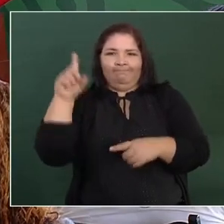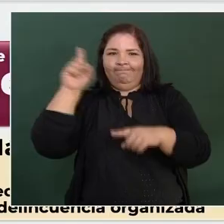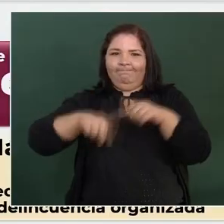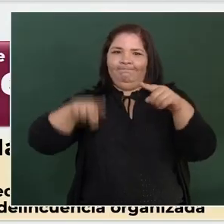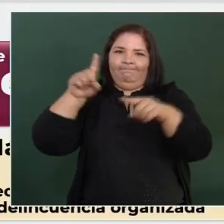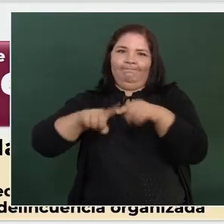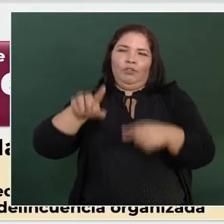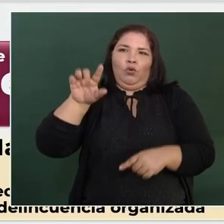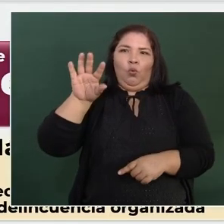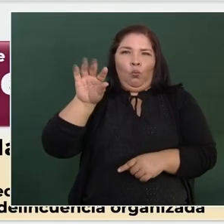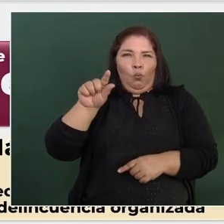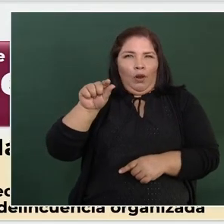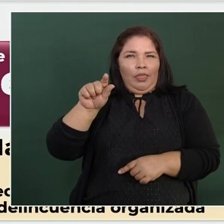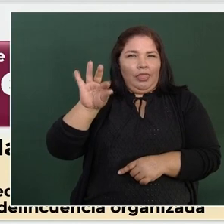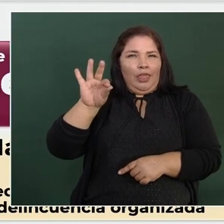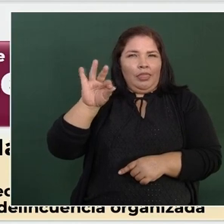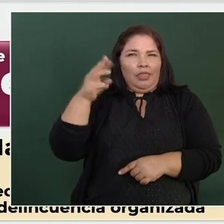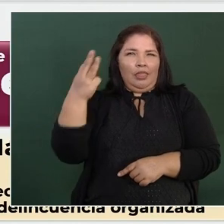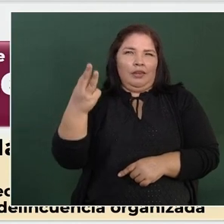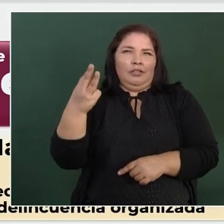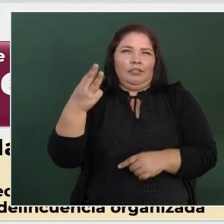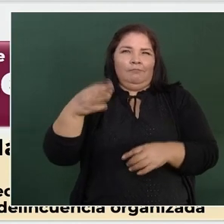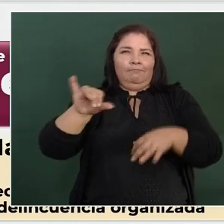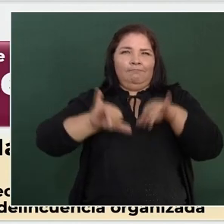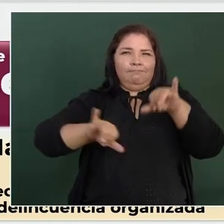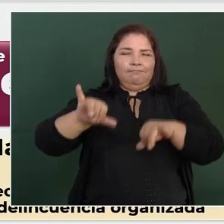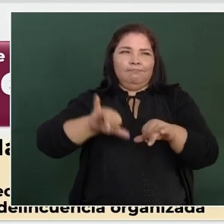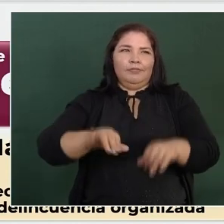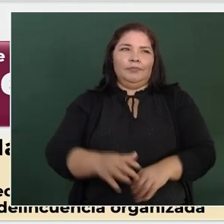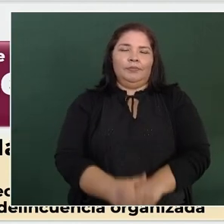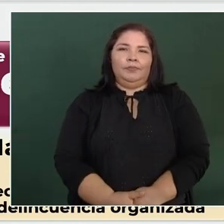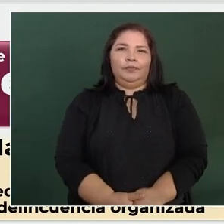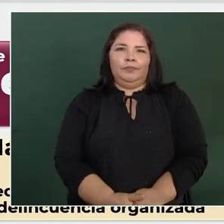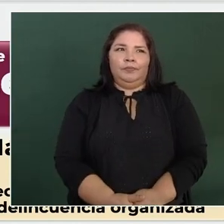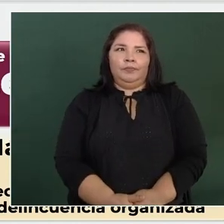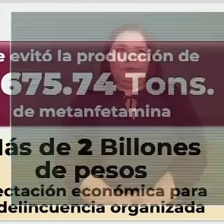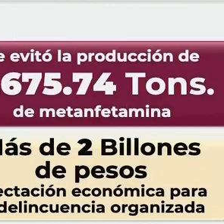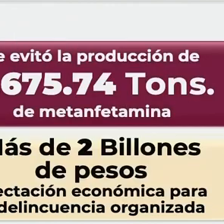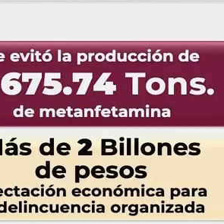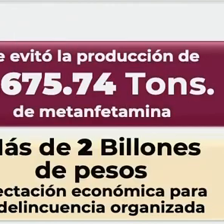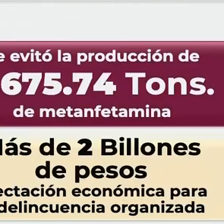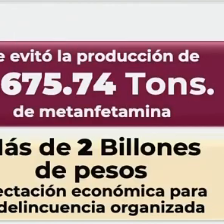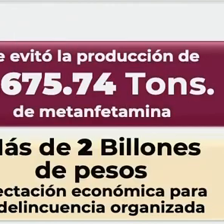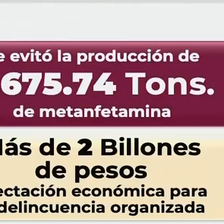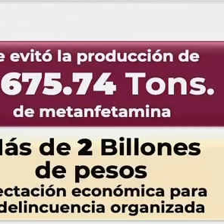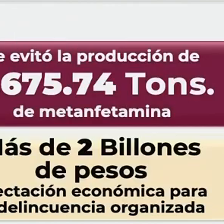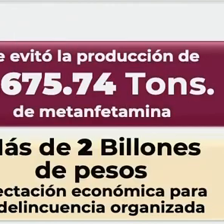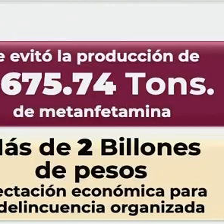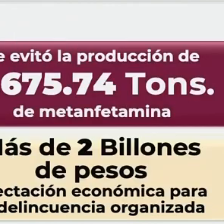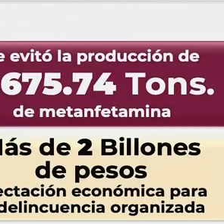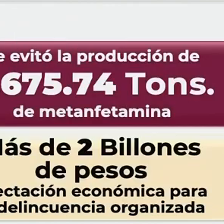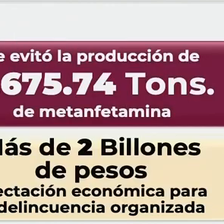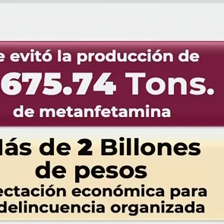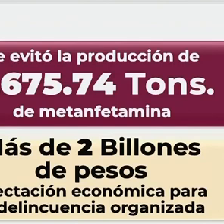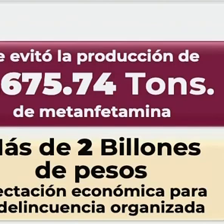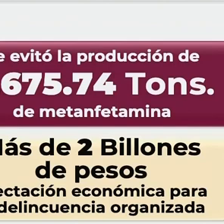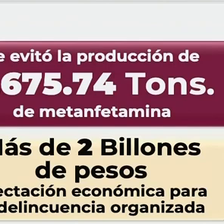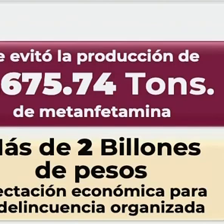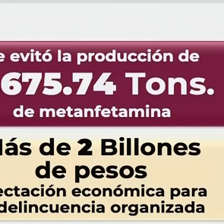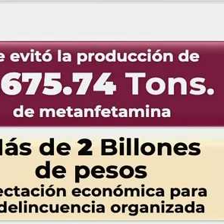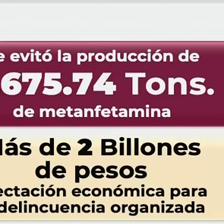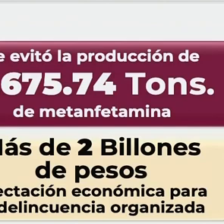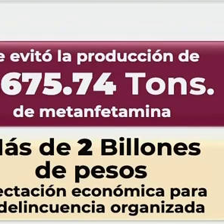erradicado 43 laboratorios, y en lo que va de diciembre del 18 al 13 de noviembre,